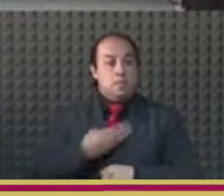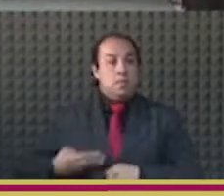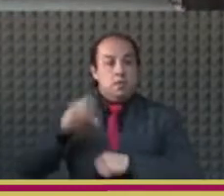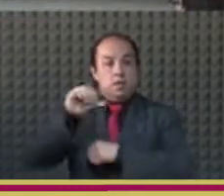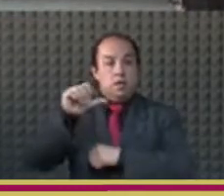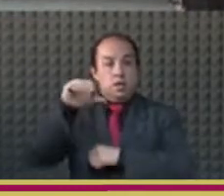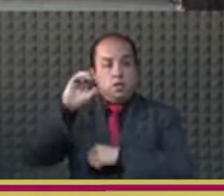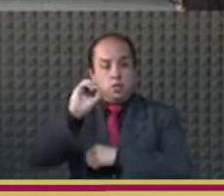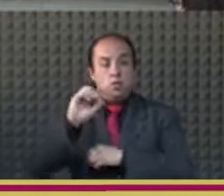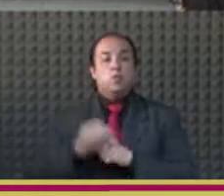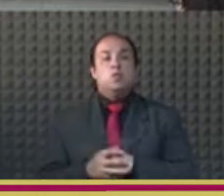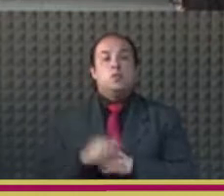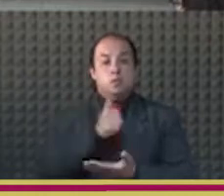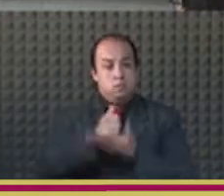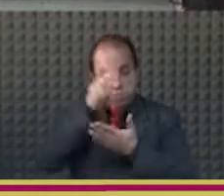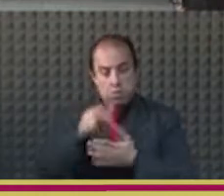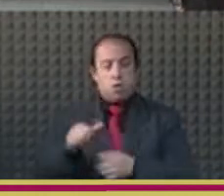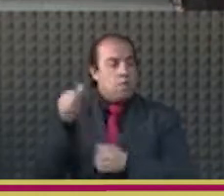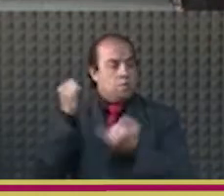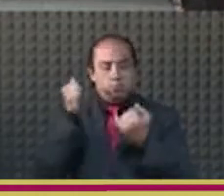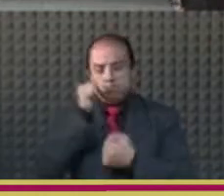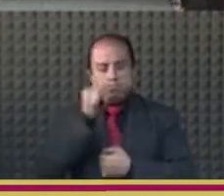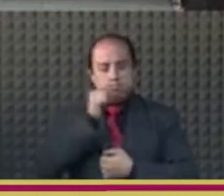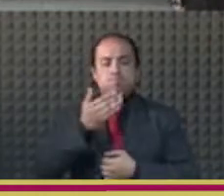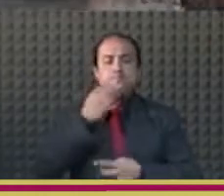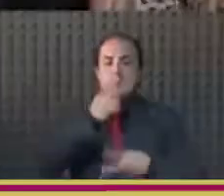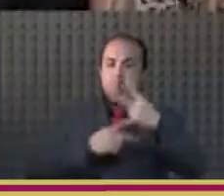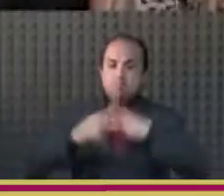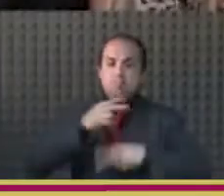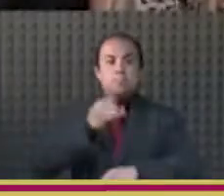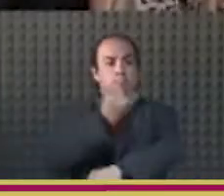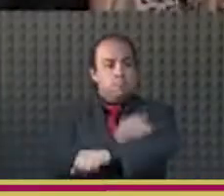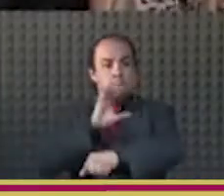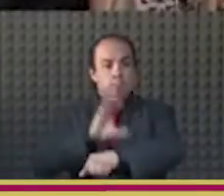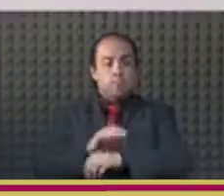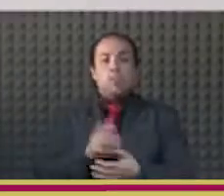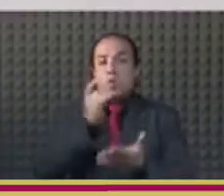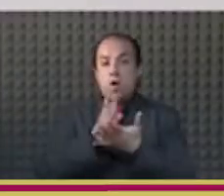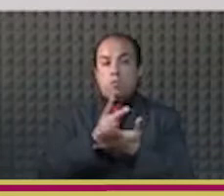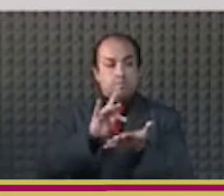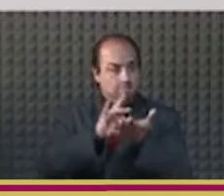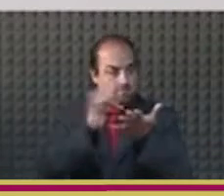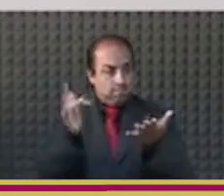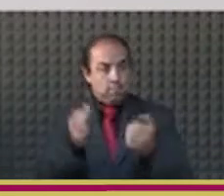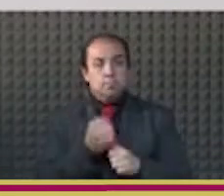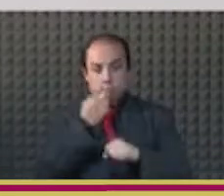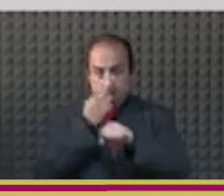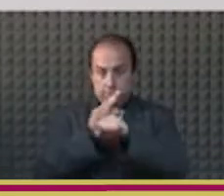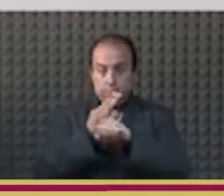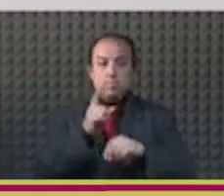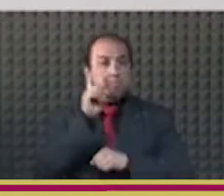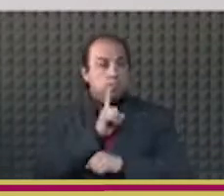de la Ciudad de México, como siempre, también bienvenido a Iztacalco. Solo para agradecer, secretaria,